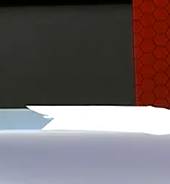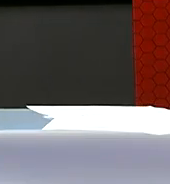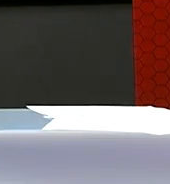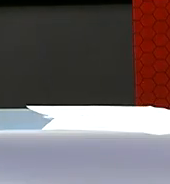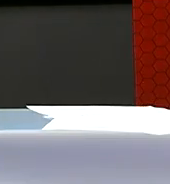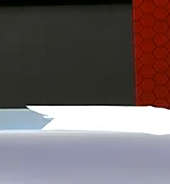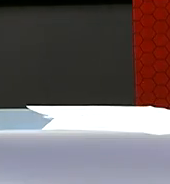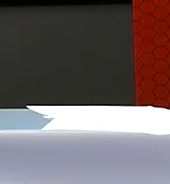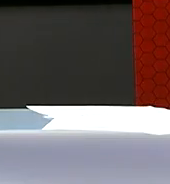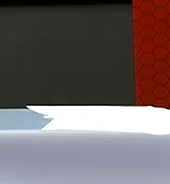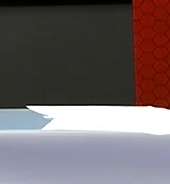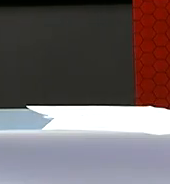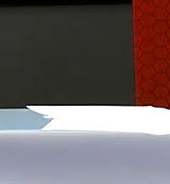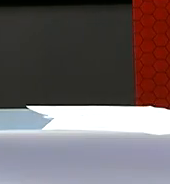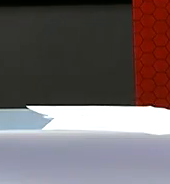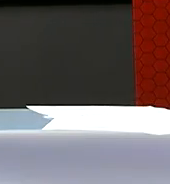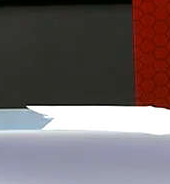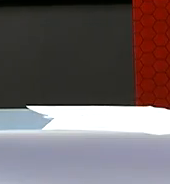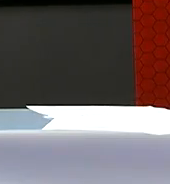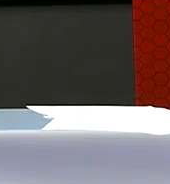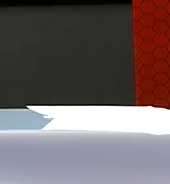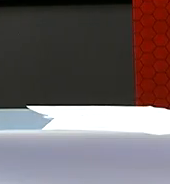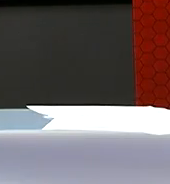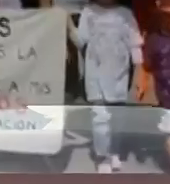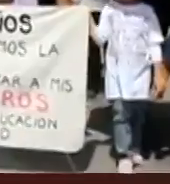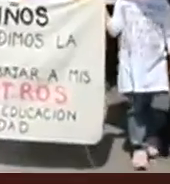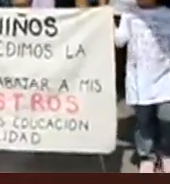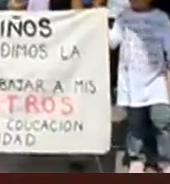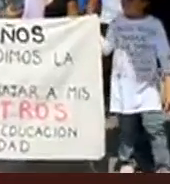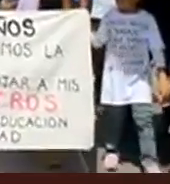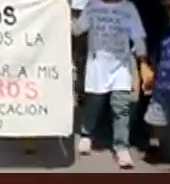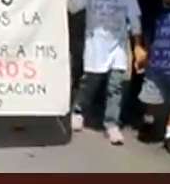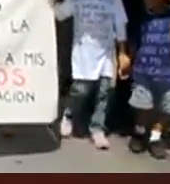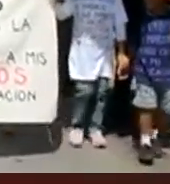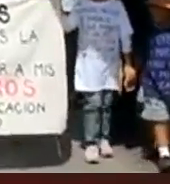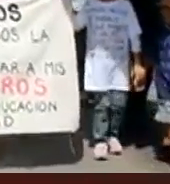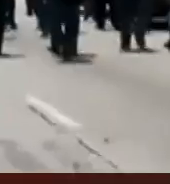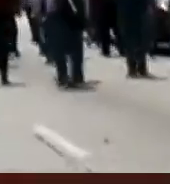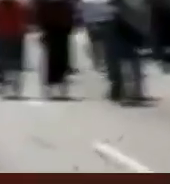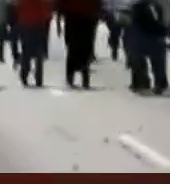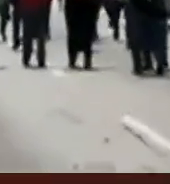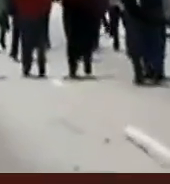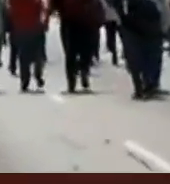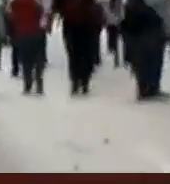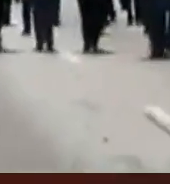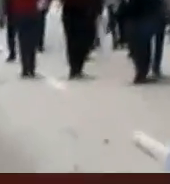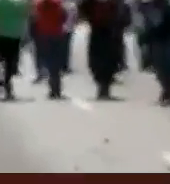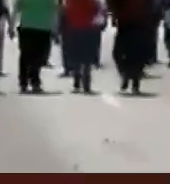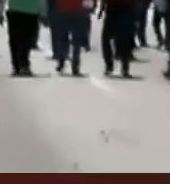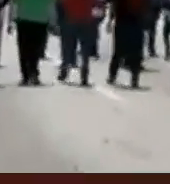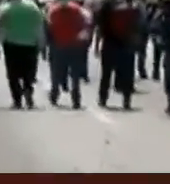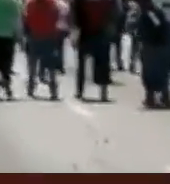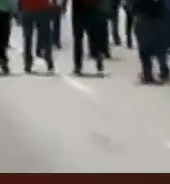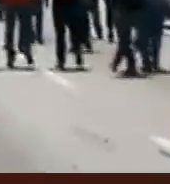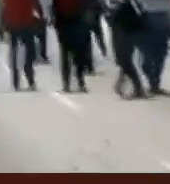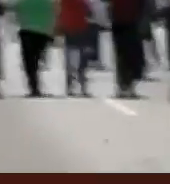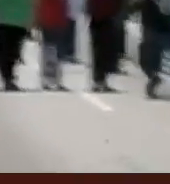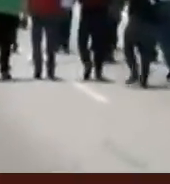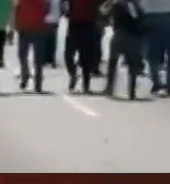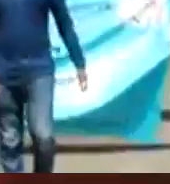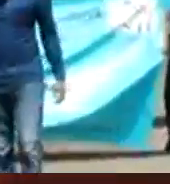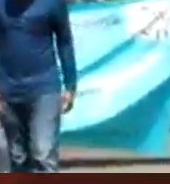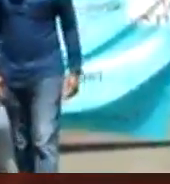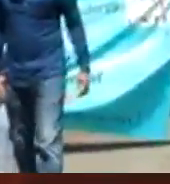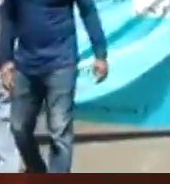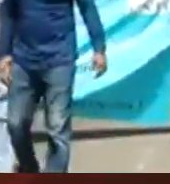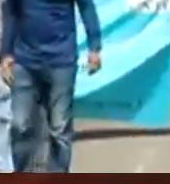Decenas de maestros de la CENTE tomaron el ayuntamiento de Acapulco como parte de su plan de protestas contra la reforma